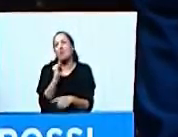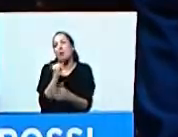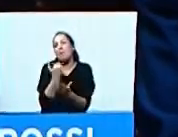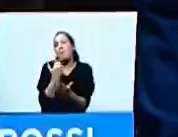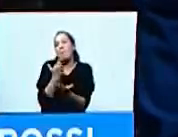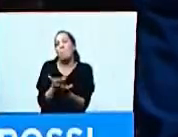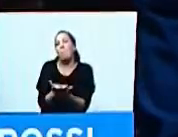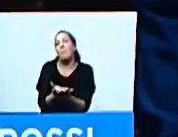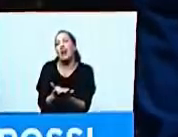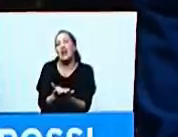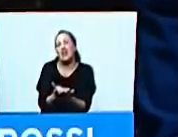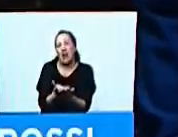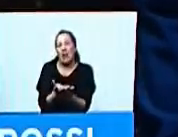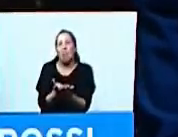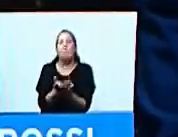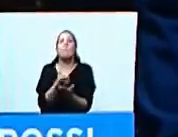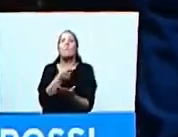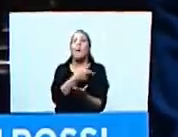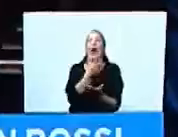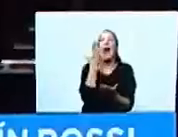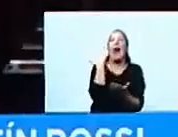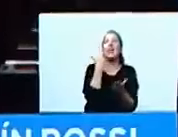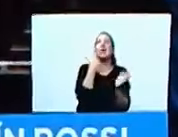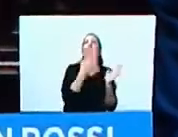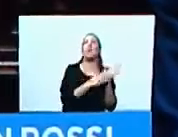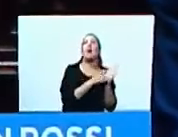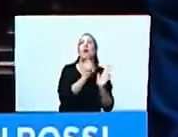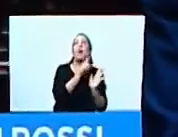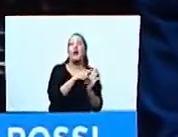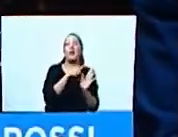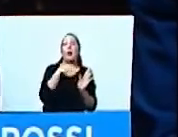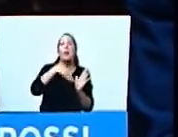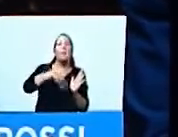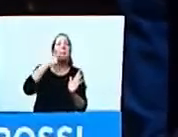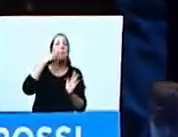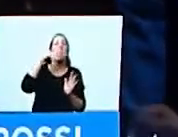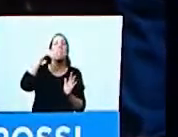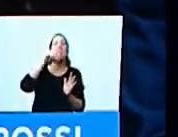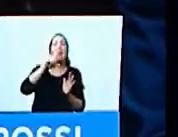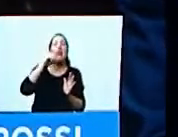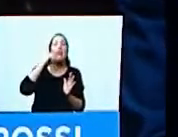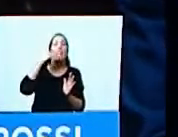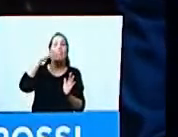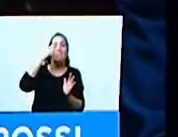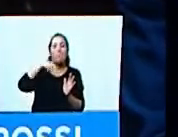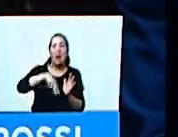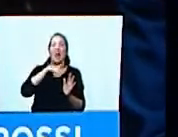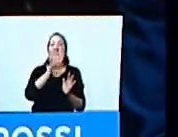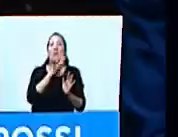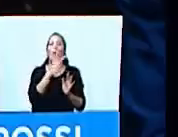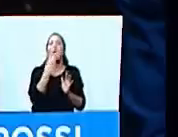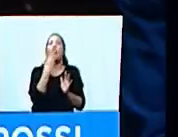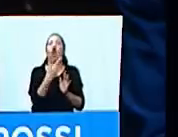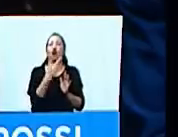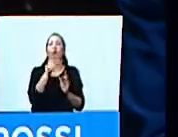la pista de Milman, que Milman, el diputado Milman, estaba con dos de sus colaboradoras